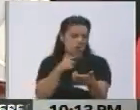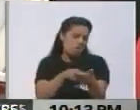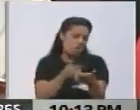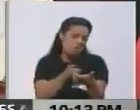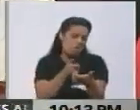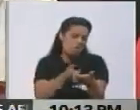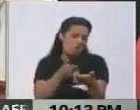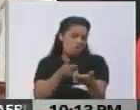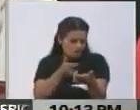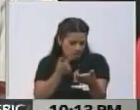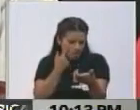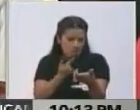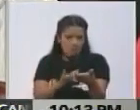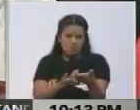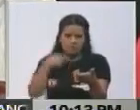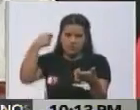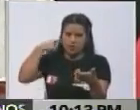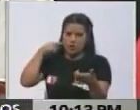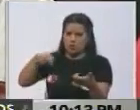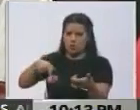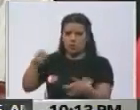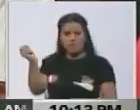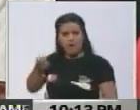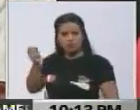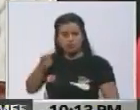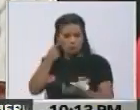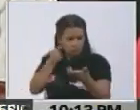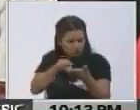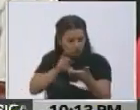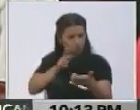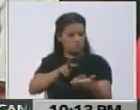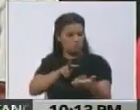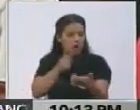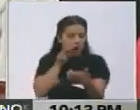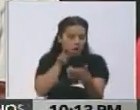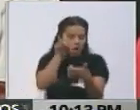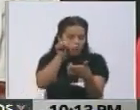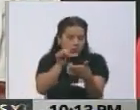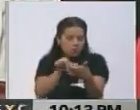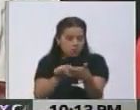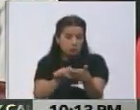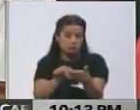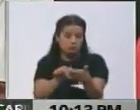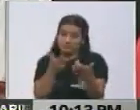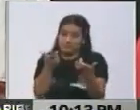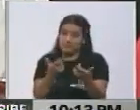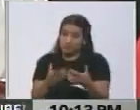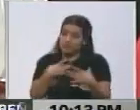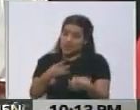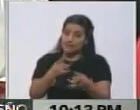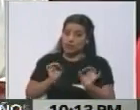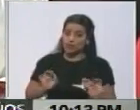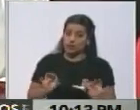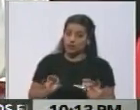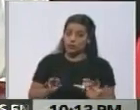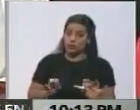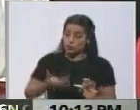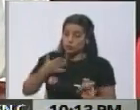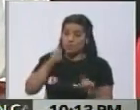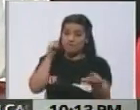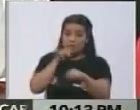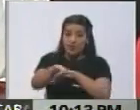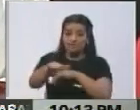red y se pega al programa con el mazo dando. Es un fenómeno y eso va a determinar el